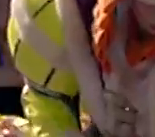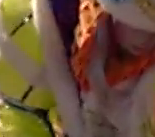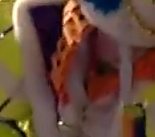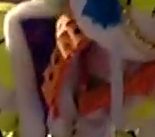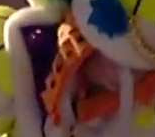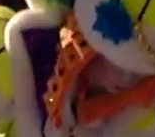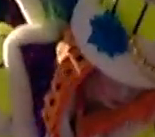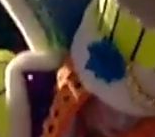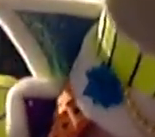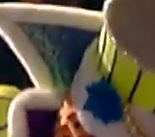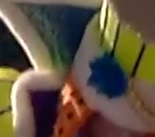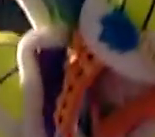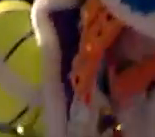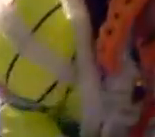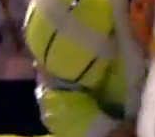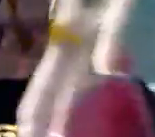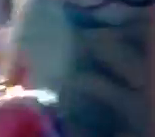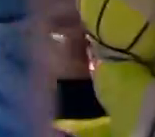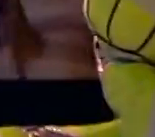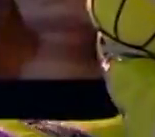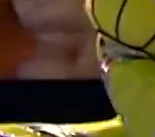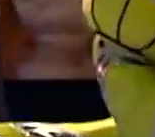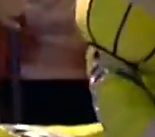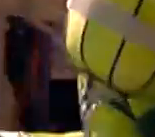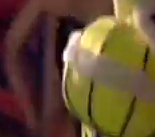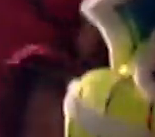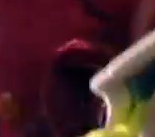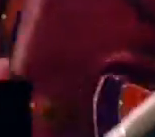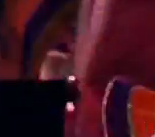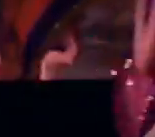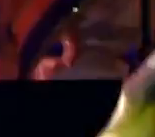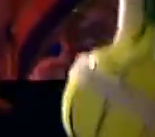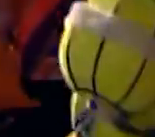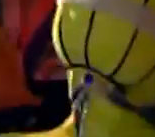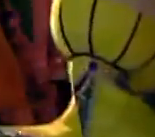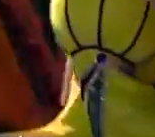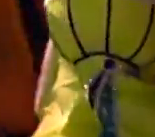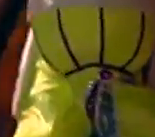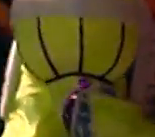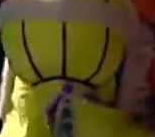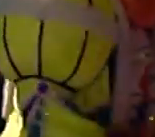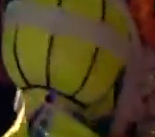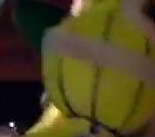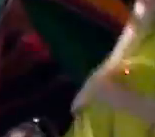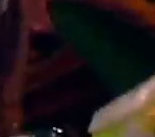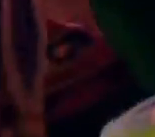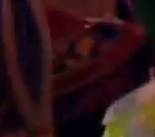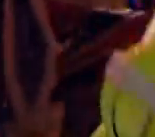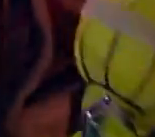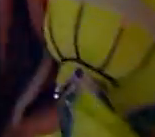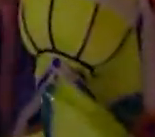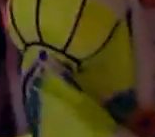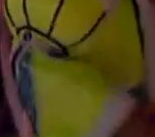Esta noche repetimos jurado. Recuerden, el jurado de interpretación puede valorar mejor las actuaciones gracias sobre todo a los